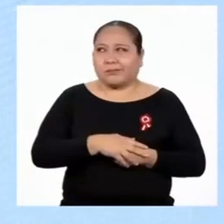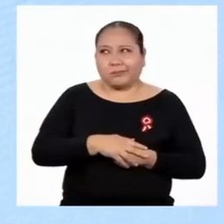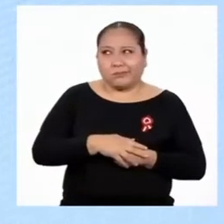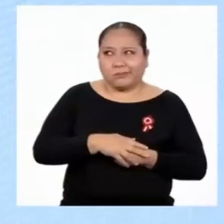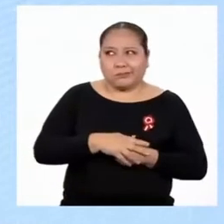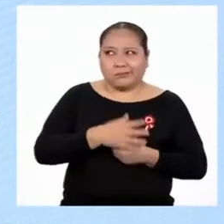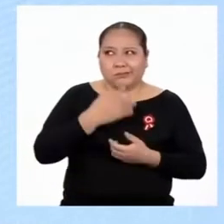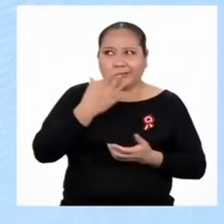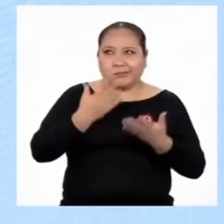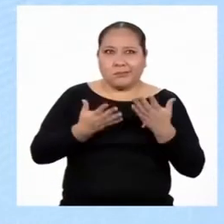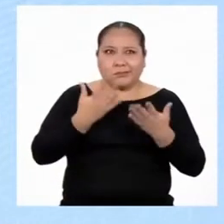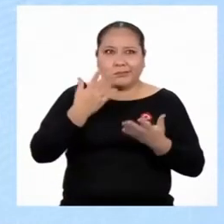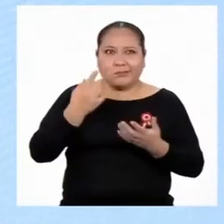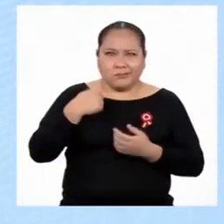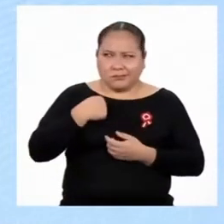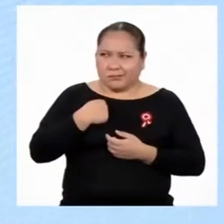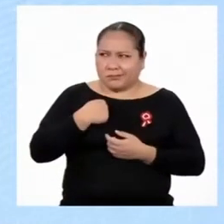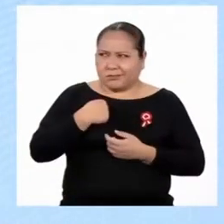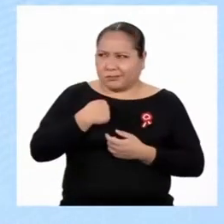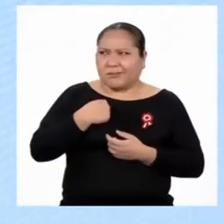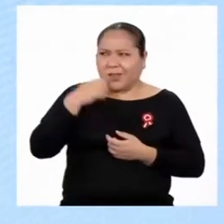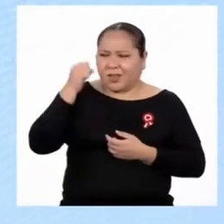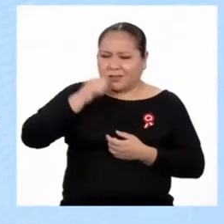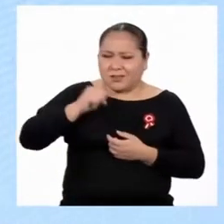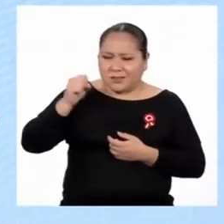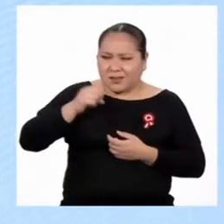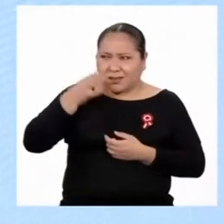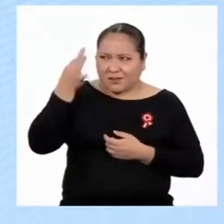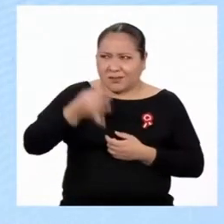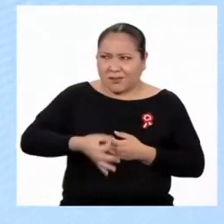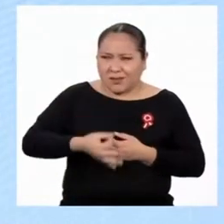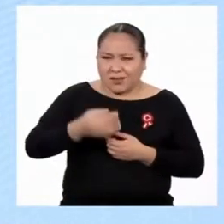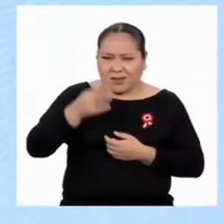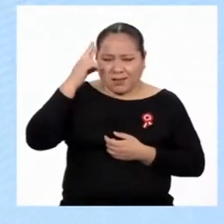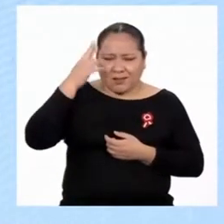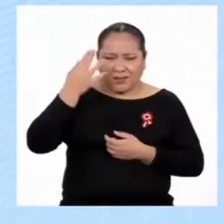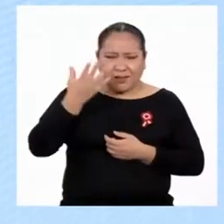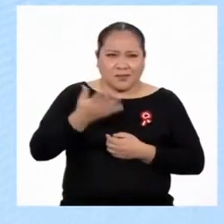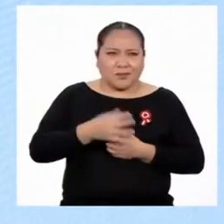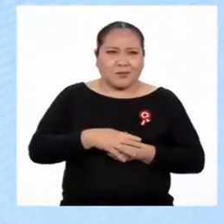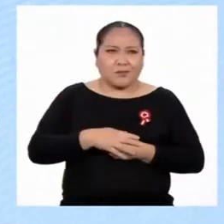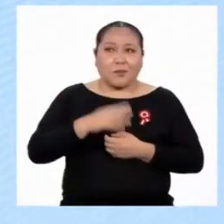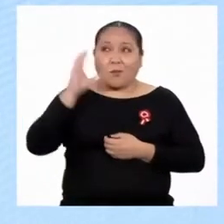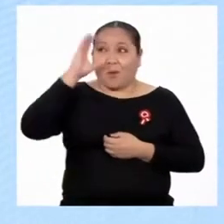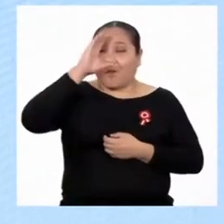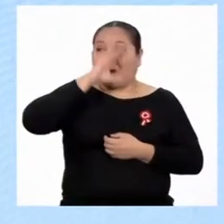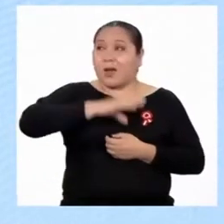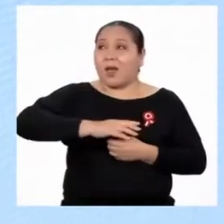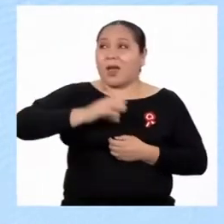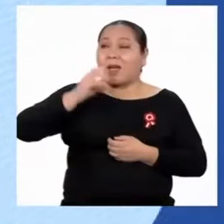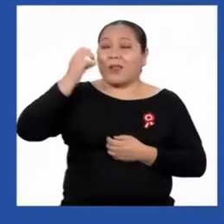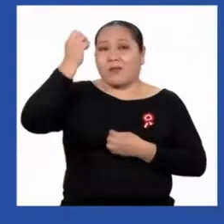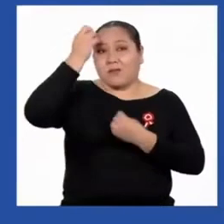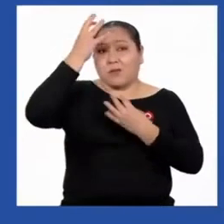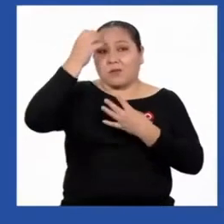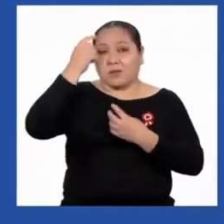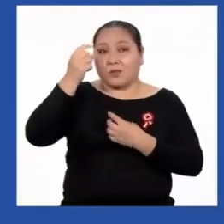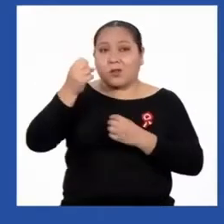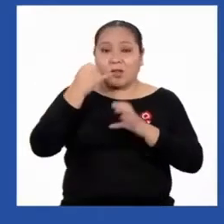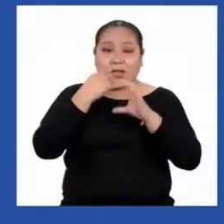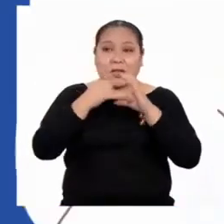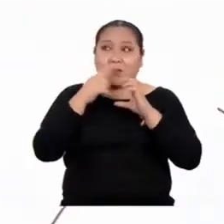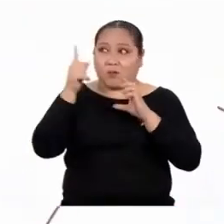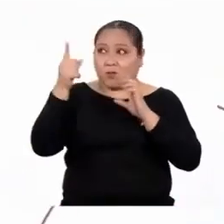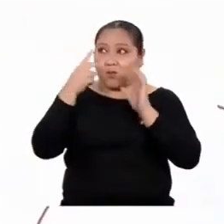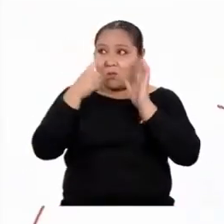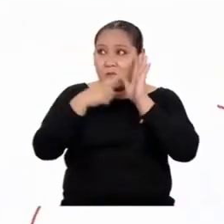Quizás tengo razón, claro que tengo razón. Mira, voy a buscar información en internet para que veas.